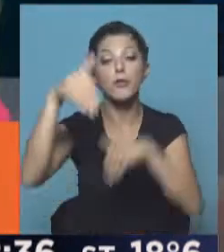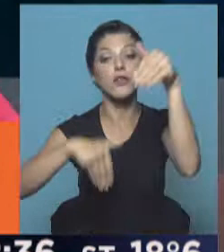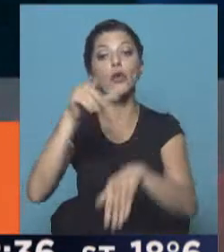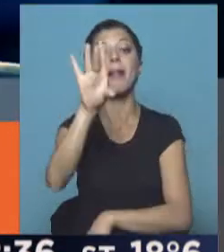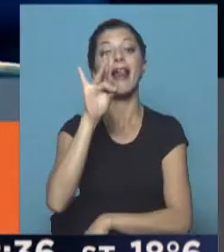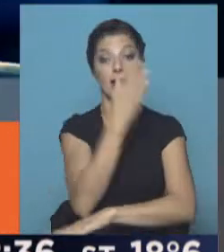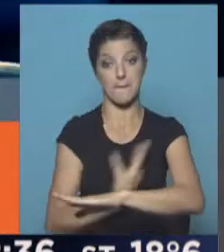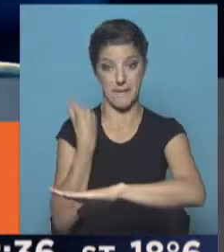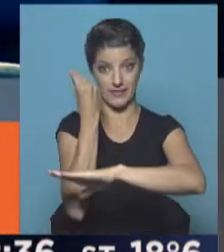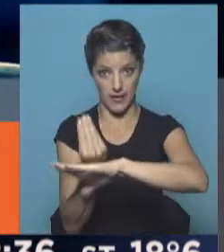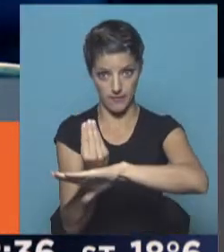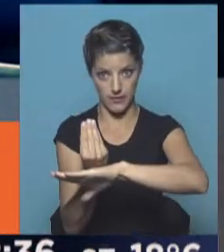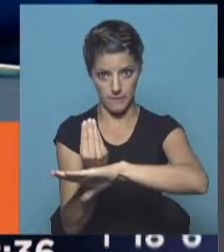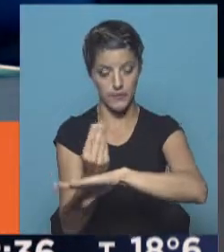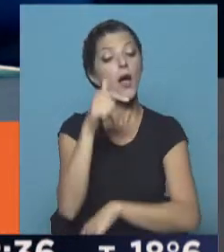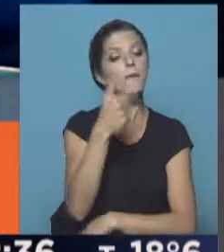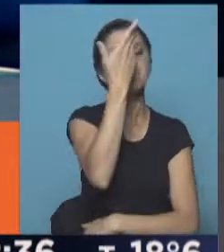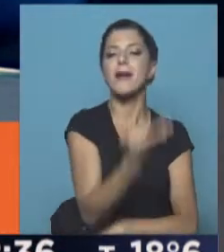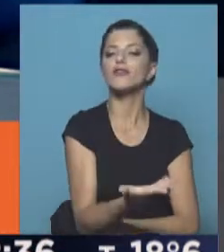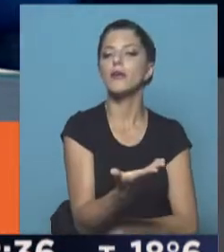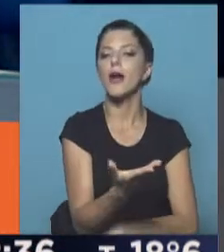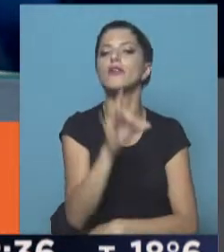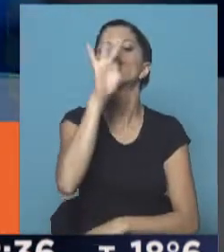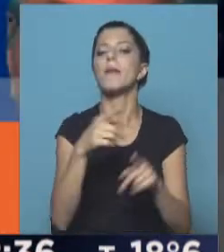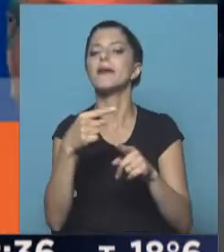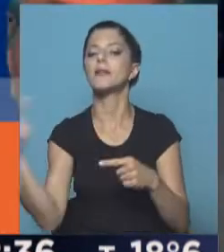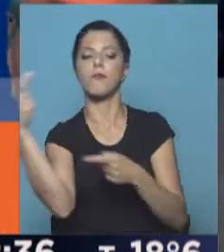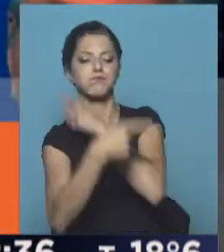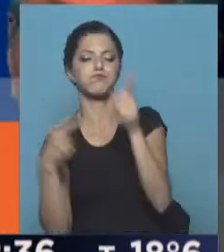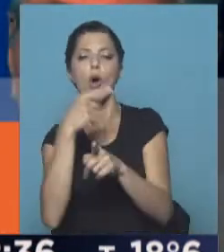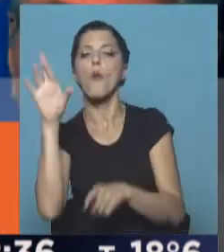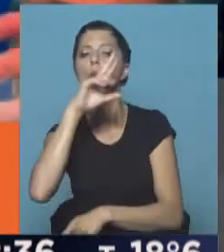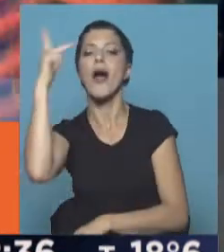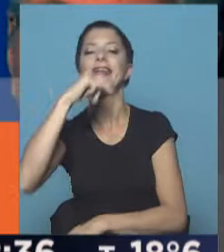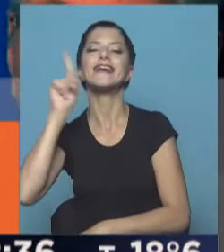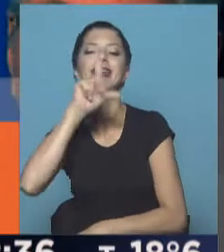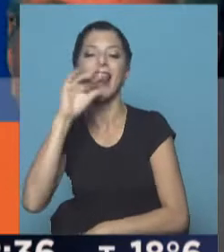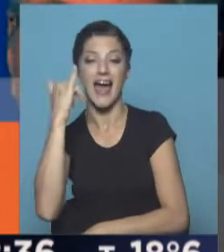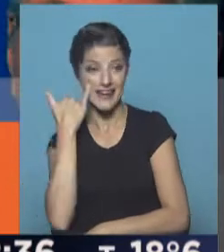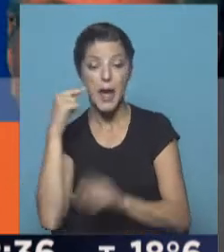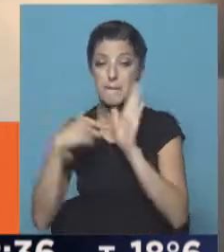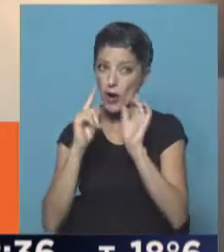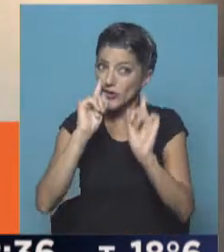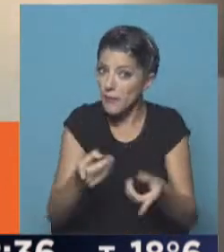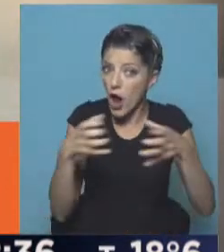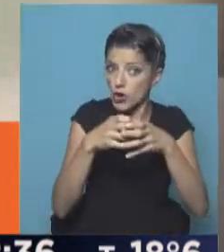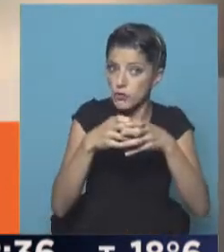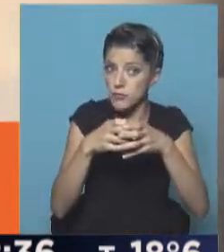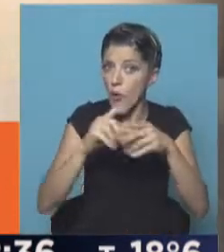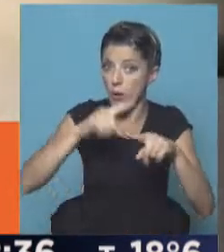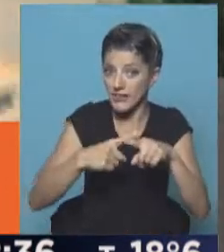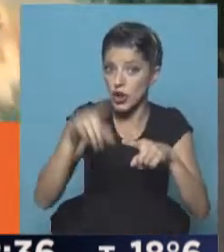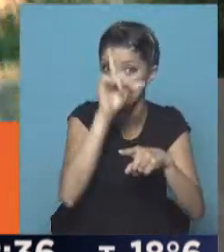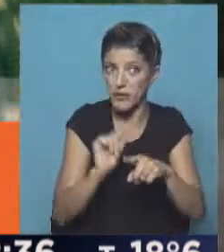Unidos, el candidato republicano no solo enfrenta los embates de Hillary Clinton, su adversaria demócrata, sino también de gran parte de sus